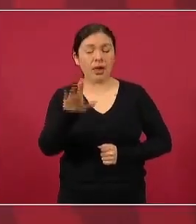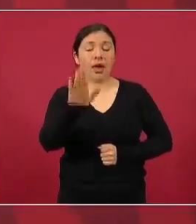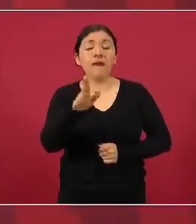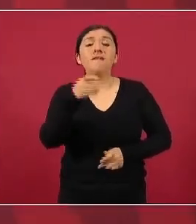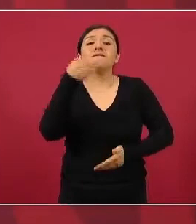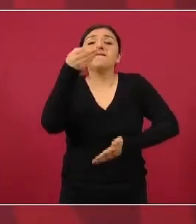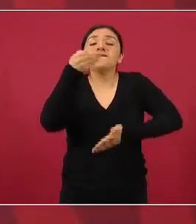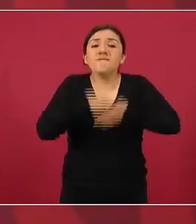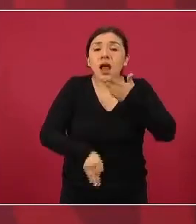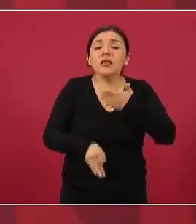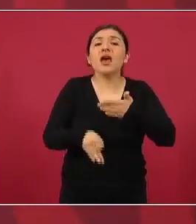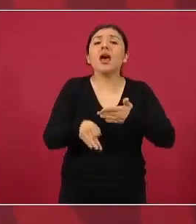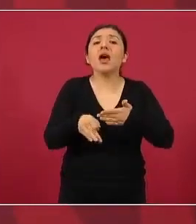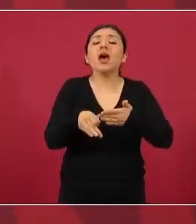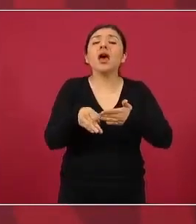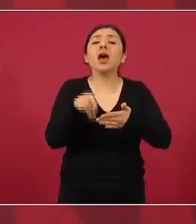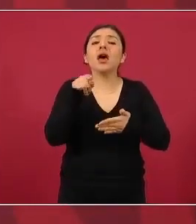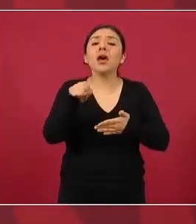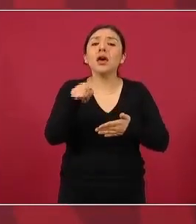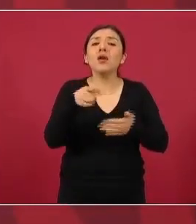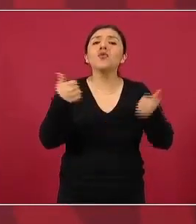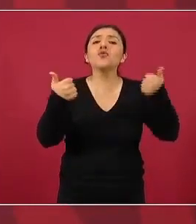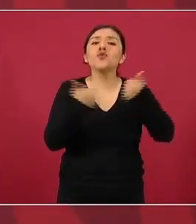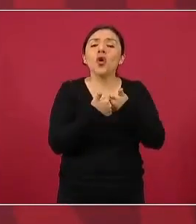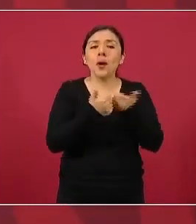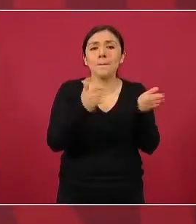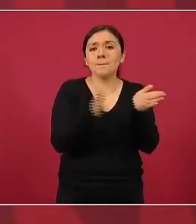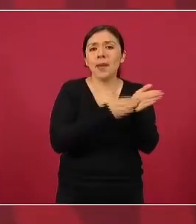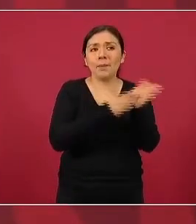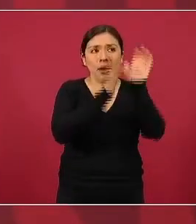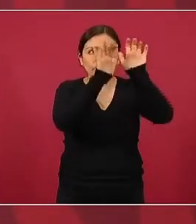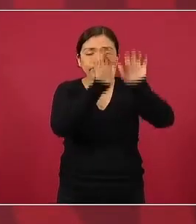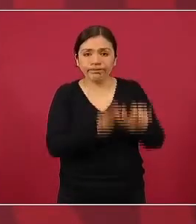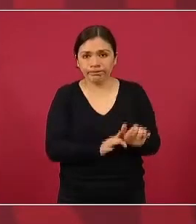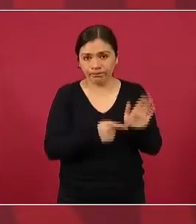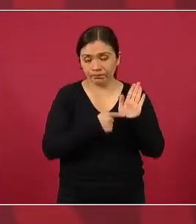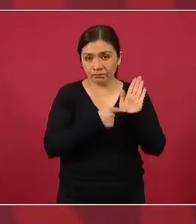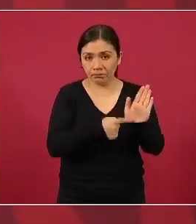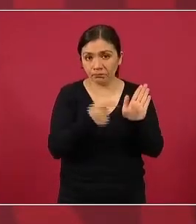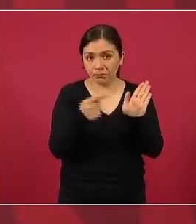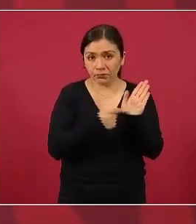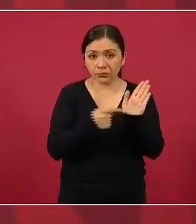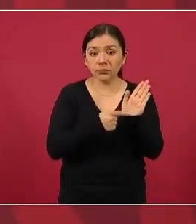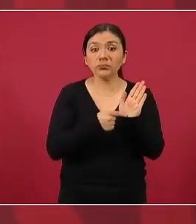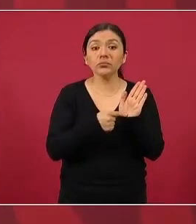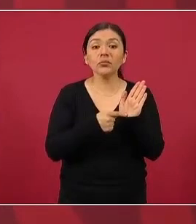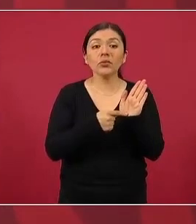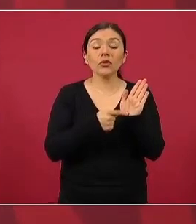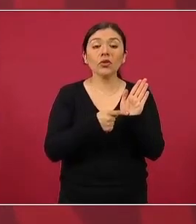tener un documento de